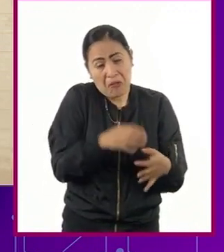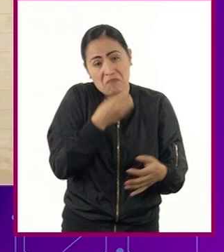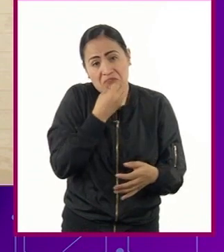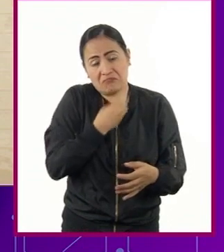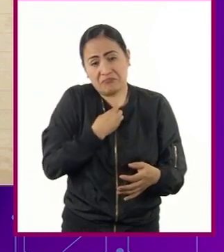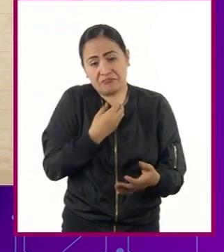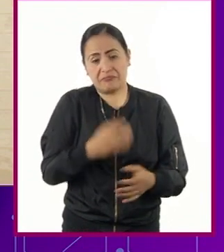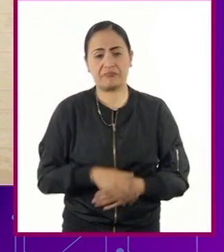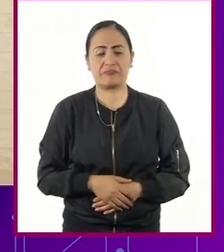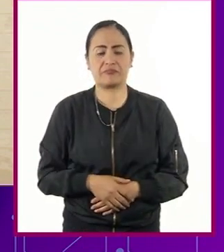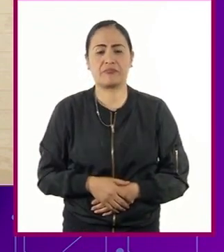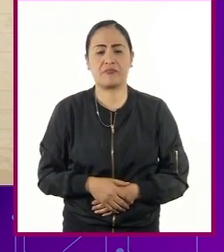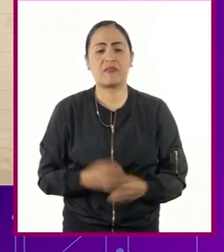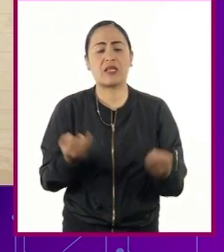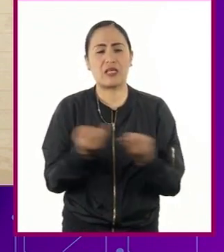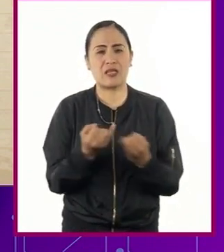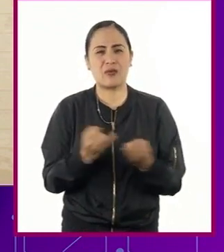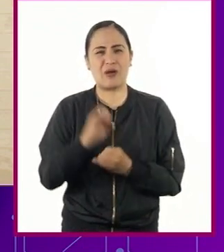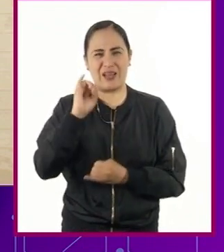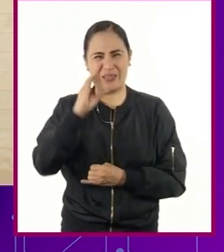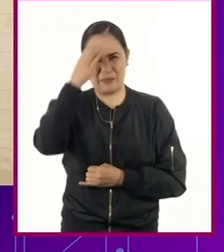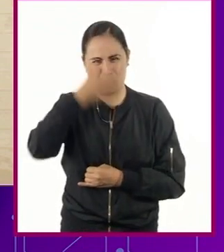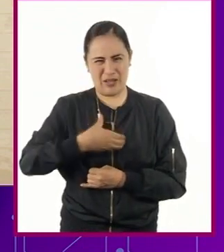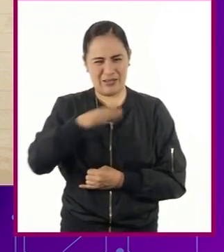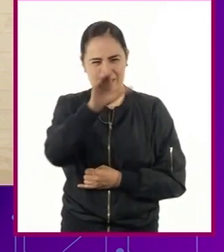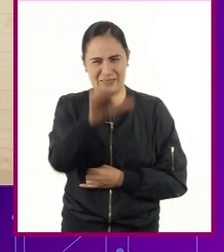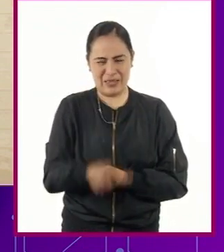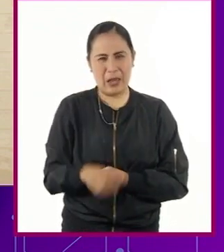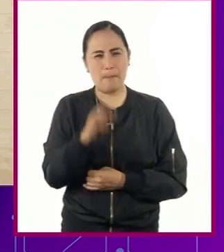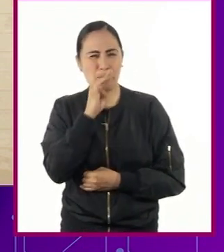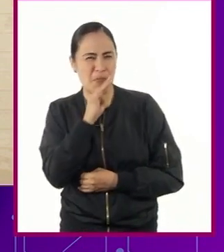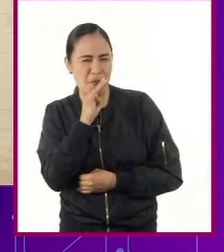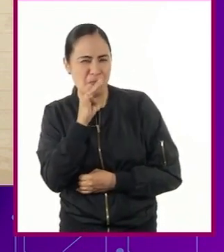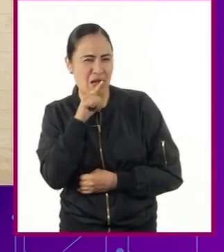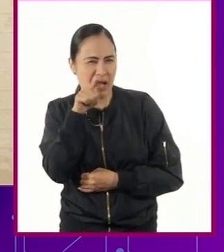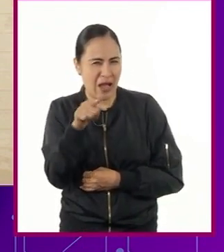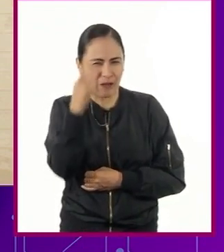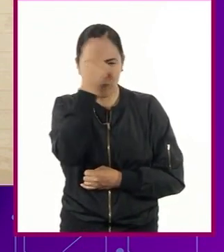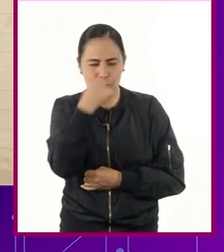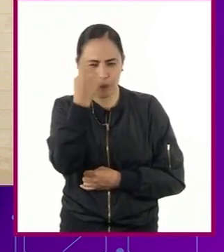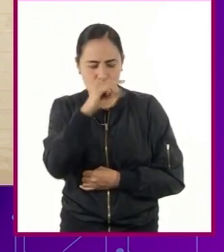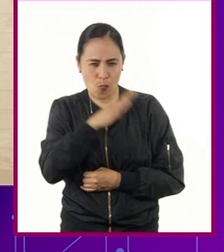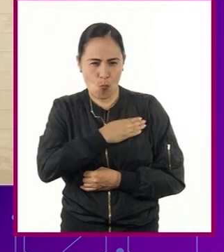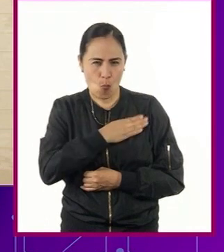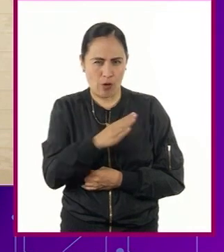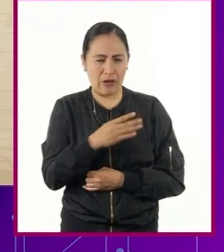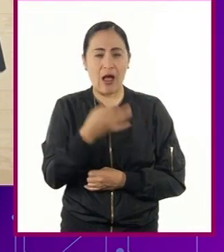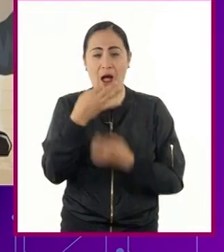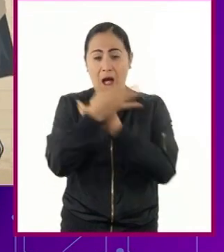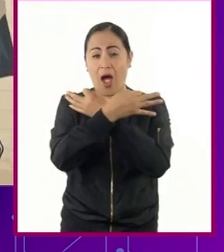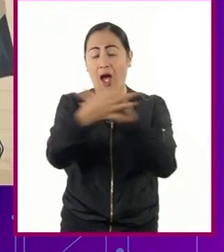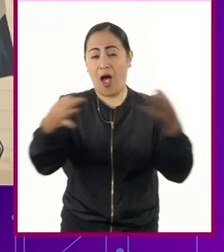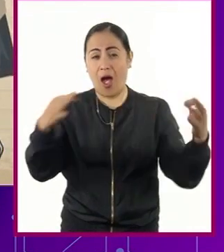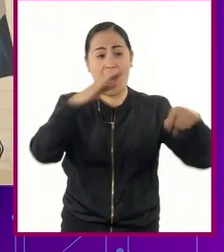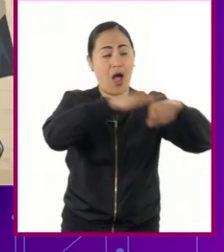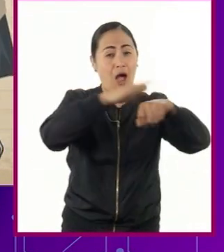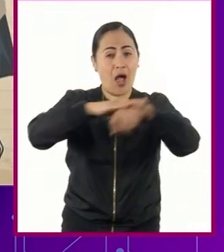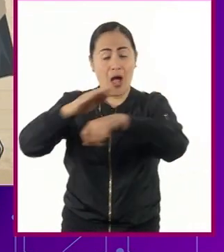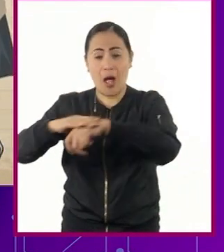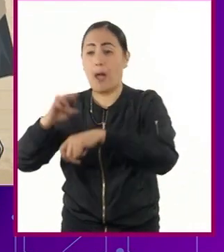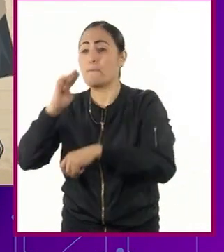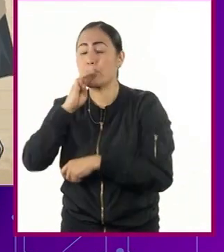Y para mantener la imagen maternal, la propaganda se encargaba de afirmar que todo el trabajo que realizaban era el que una